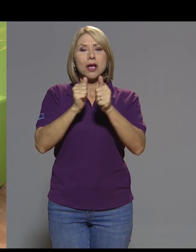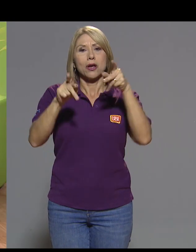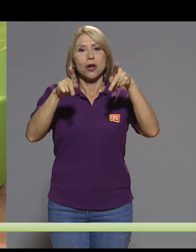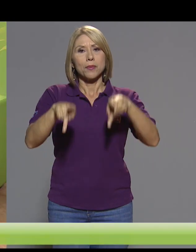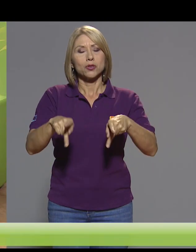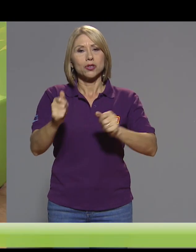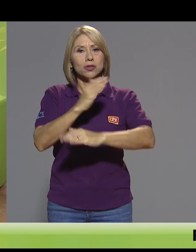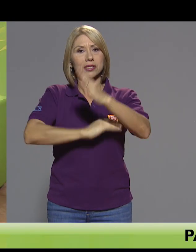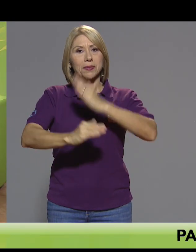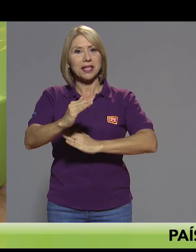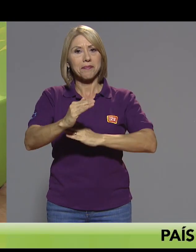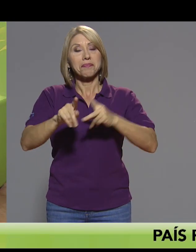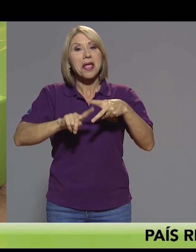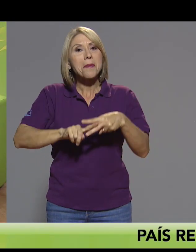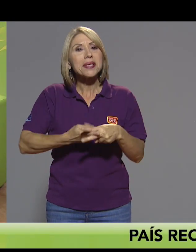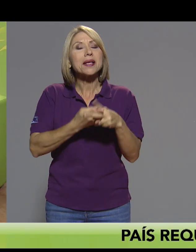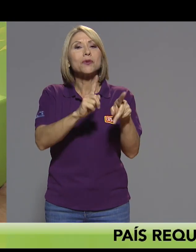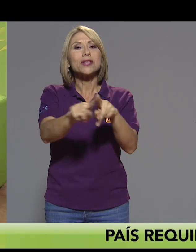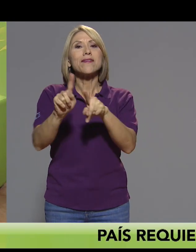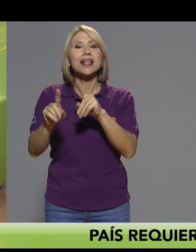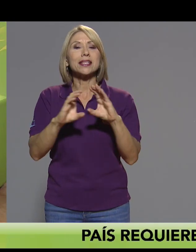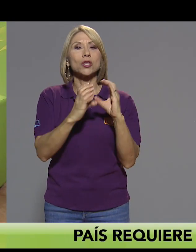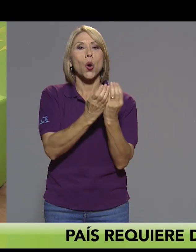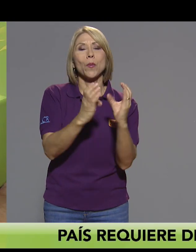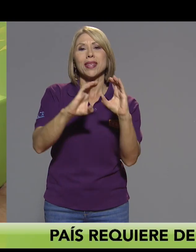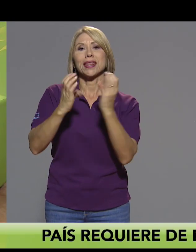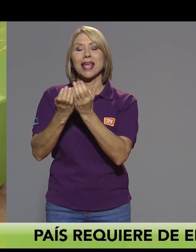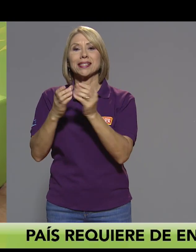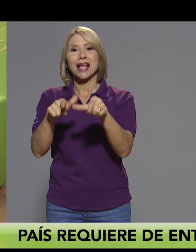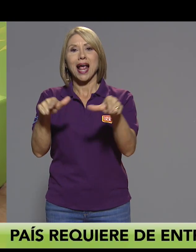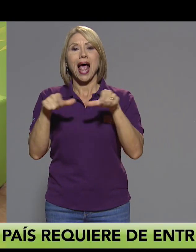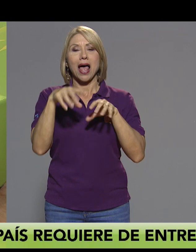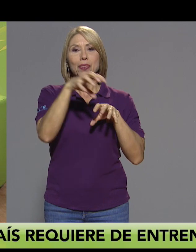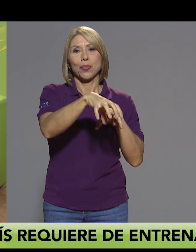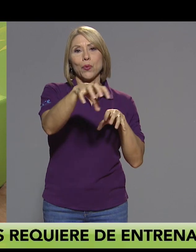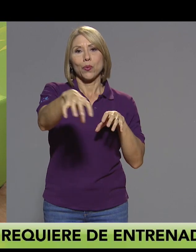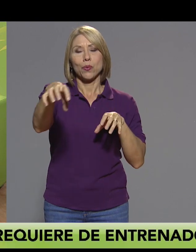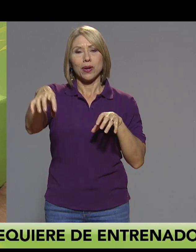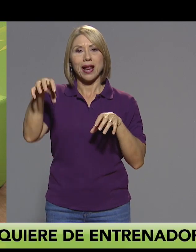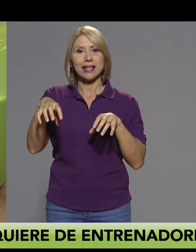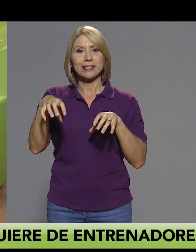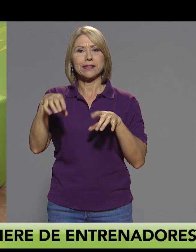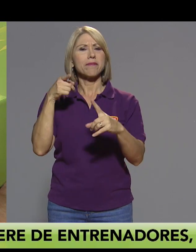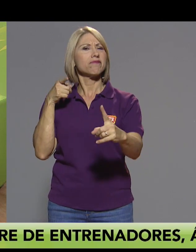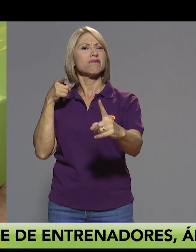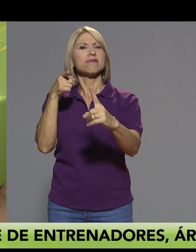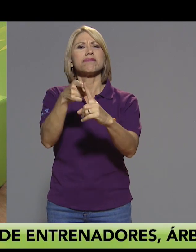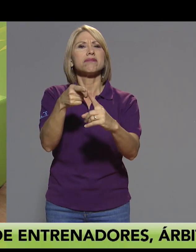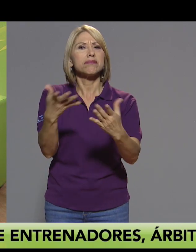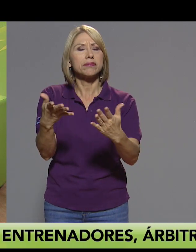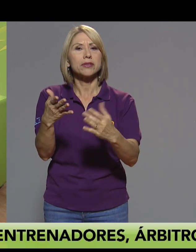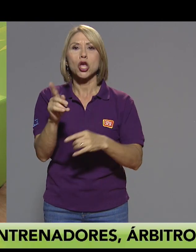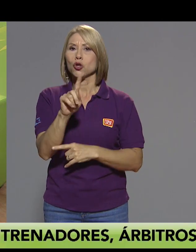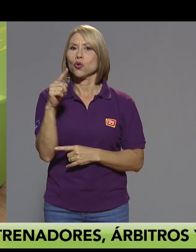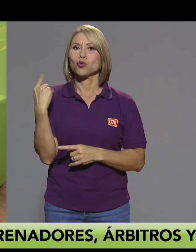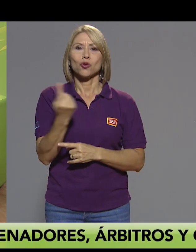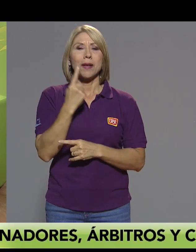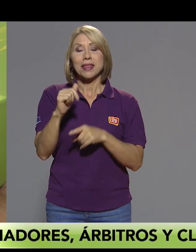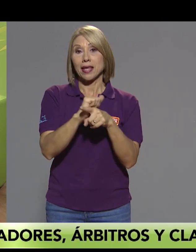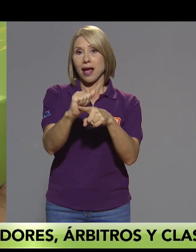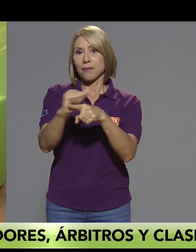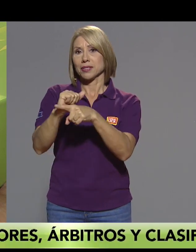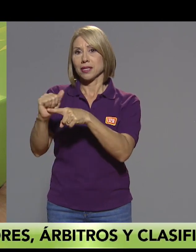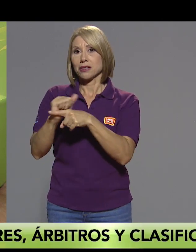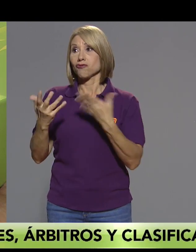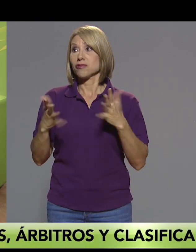y bueno empezamos en diferentes comités cantonales este la idea o la intención era no solamente dar la